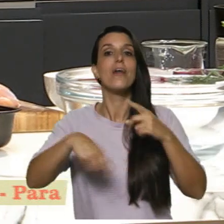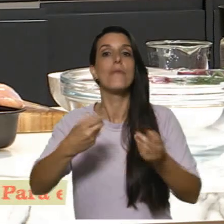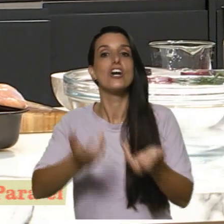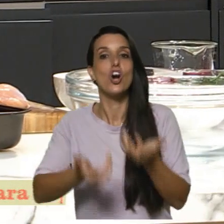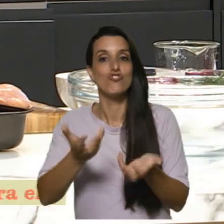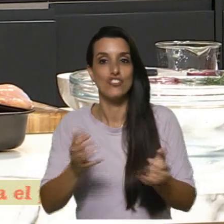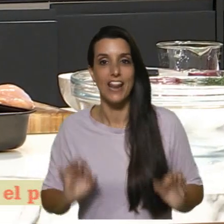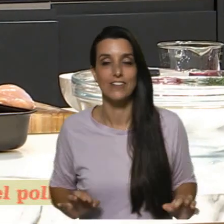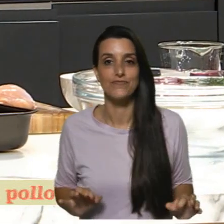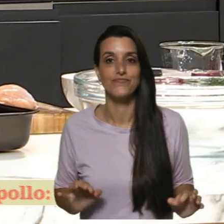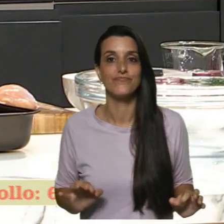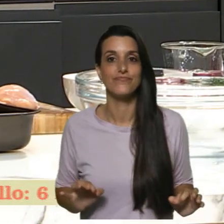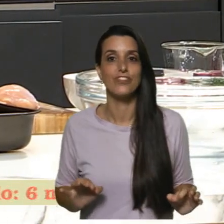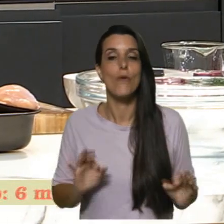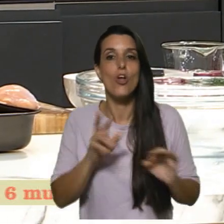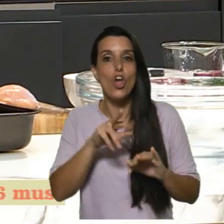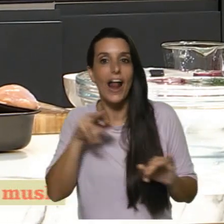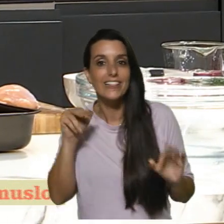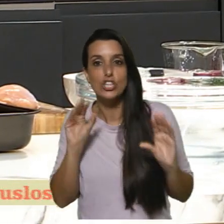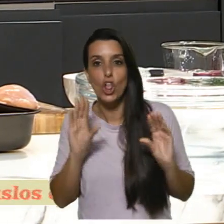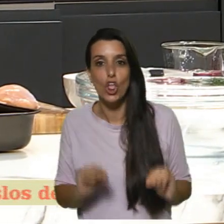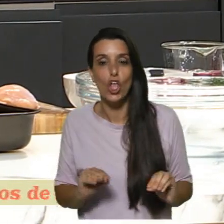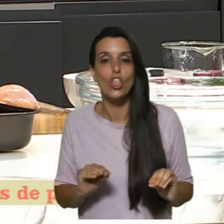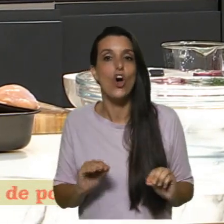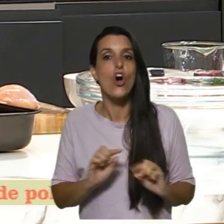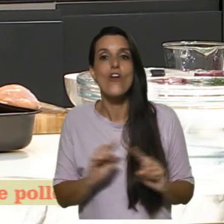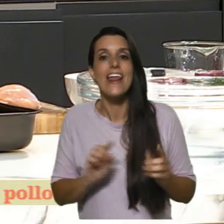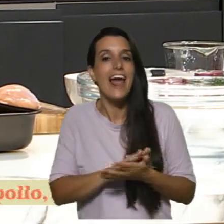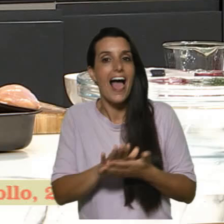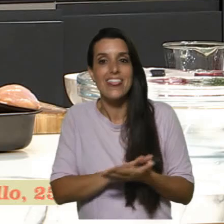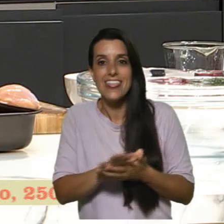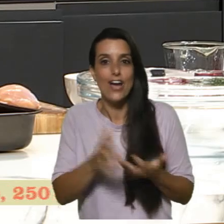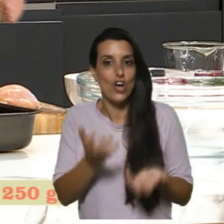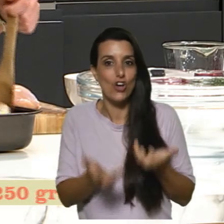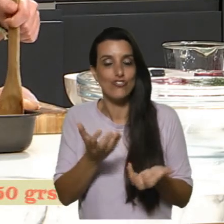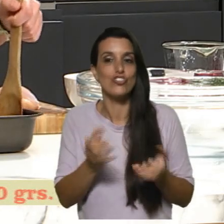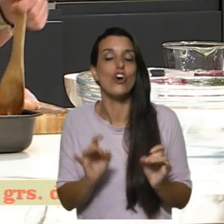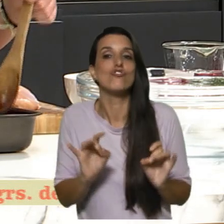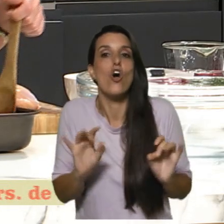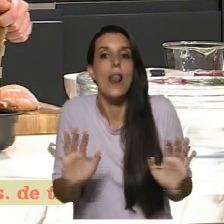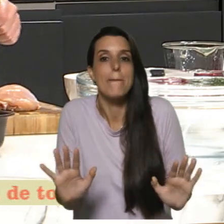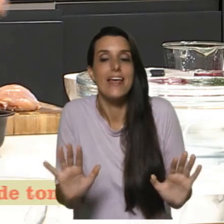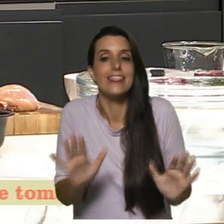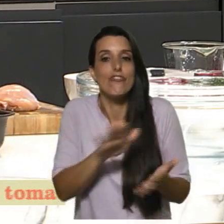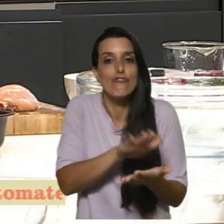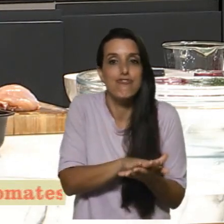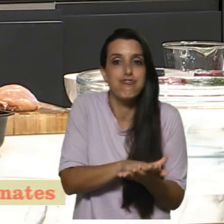cocinar. ¿Ves ese doradito ahí? No está para nada cocido, ¿eh? Es solo un